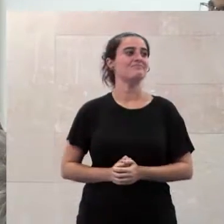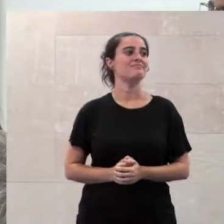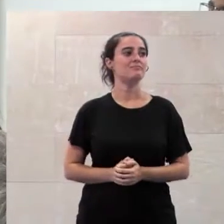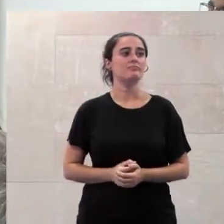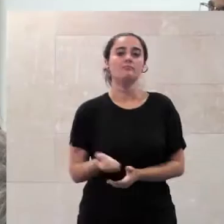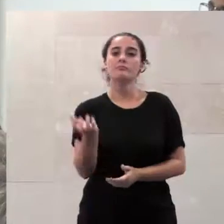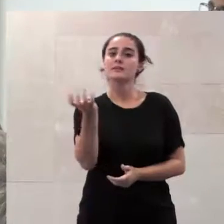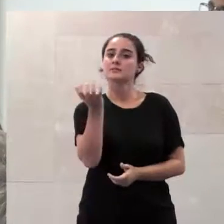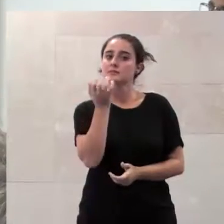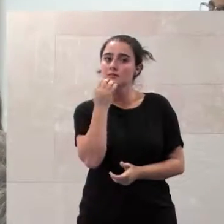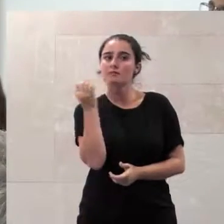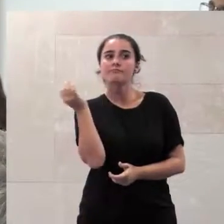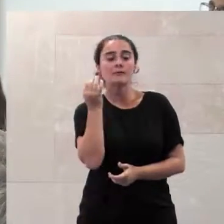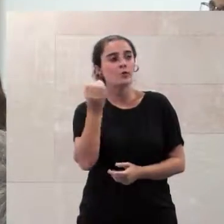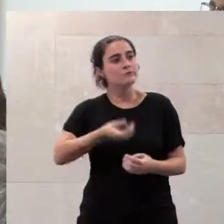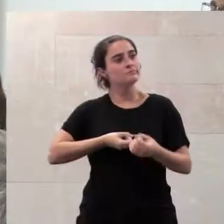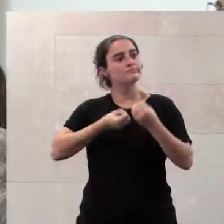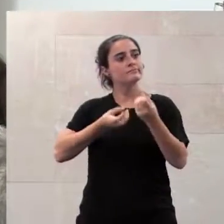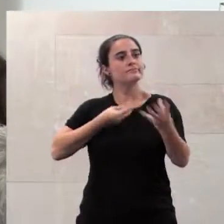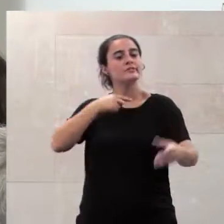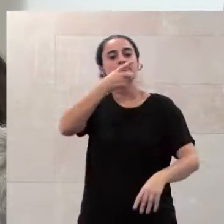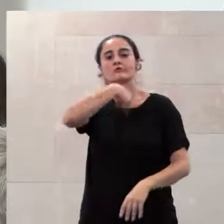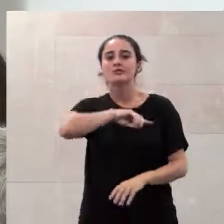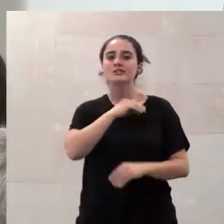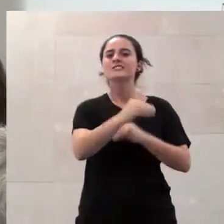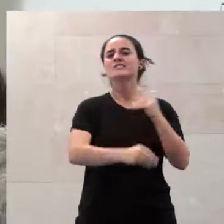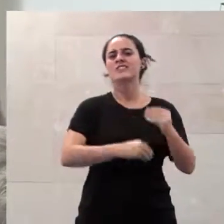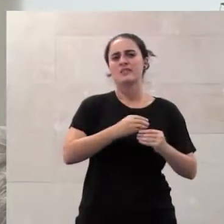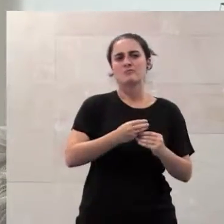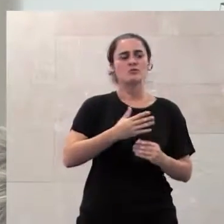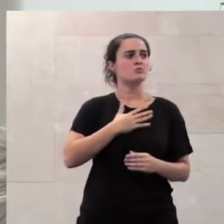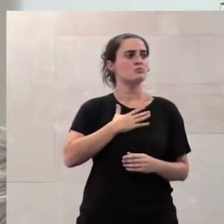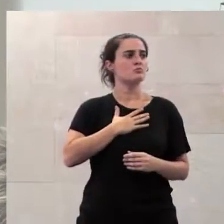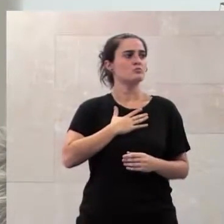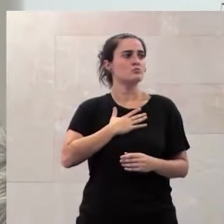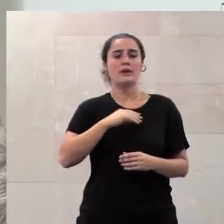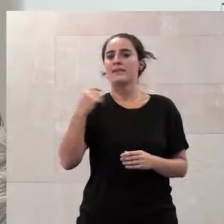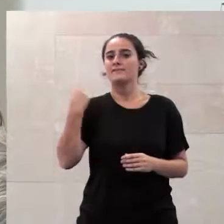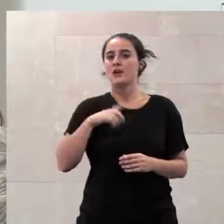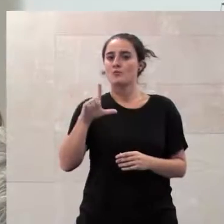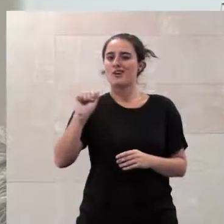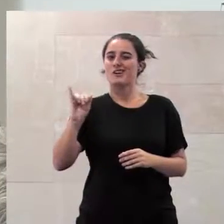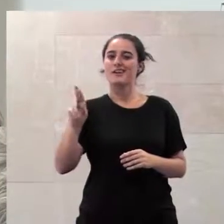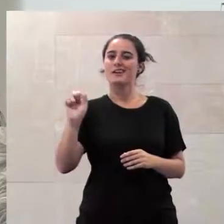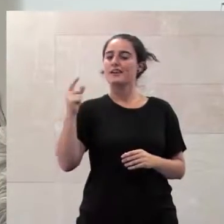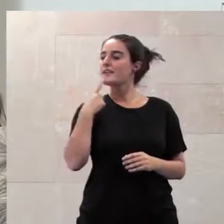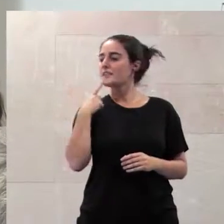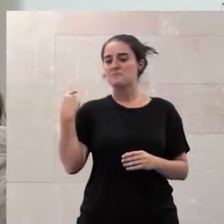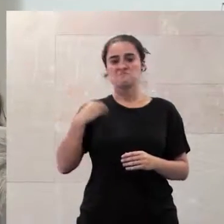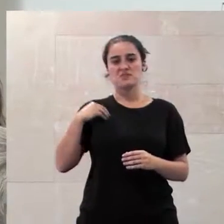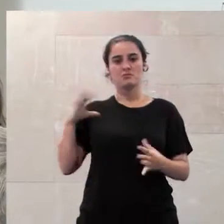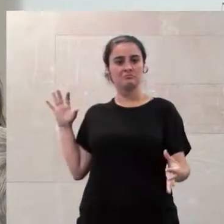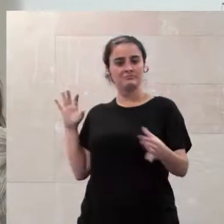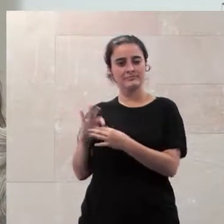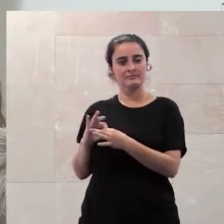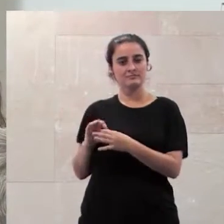Si os tengo que contar qué hacemos, pues casi me voy a circunscribir a lo que ha dicho Leire. Fundamentalmente lo que